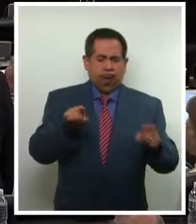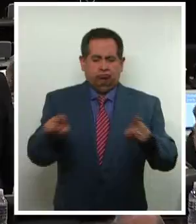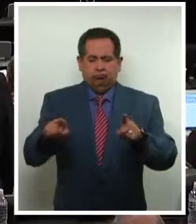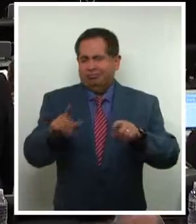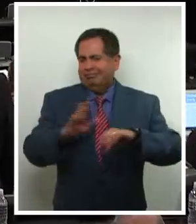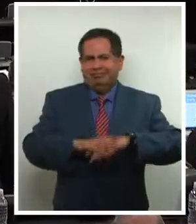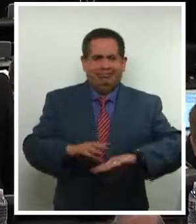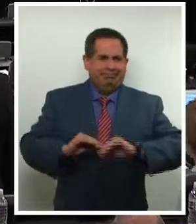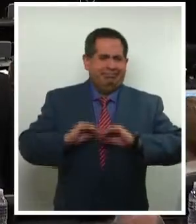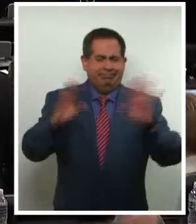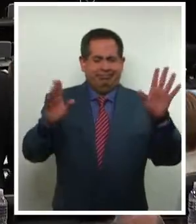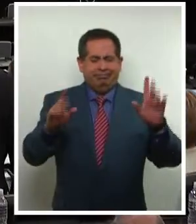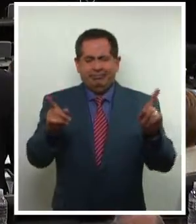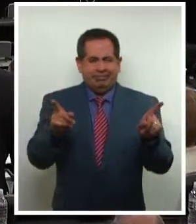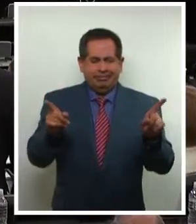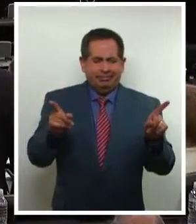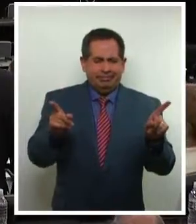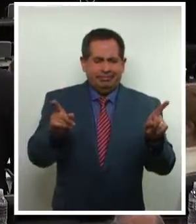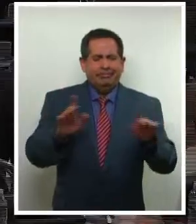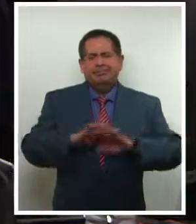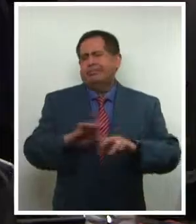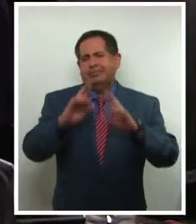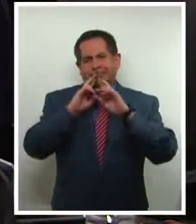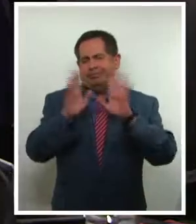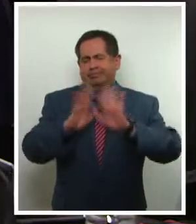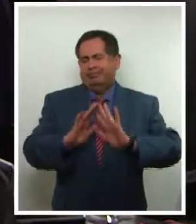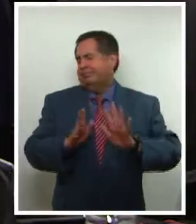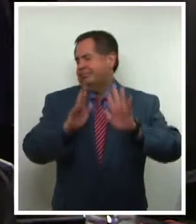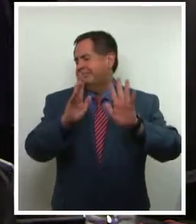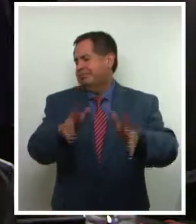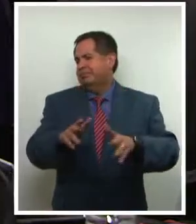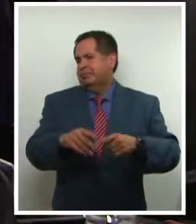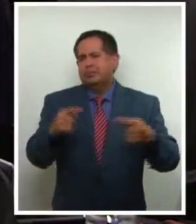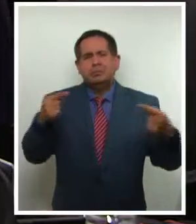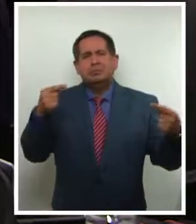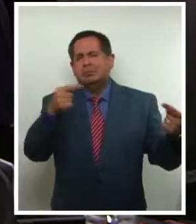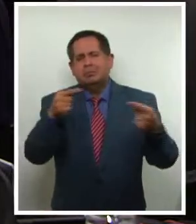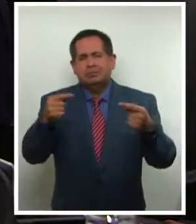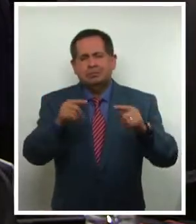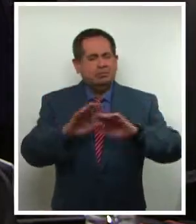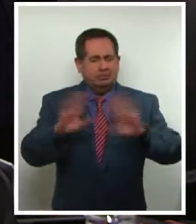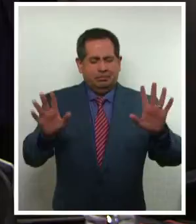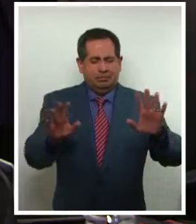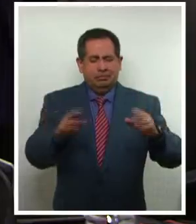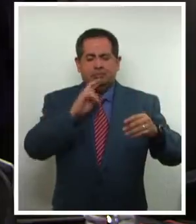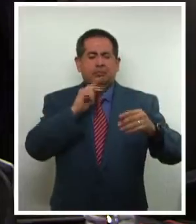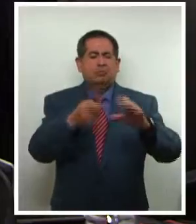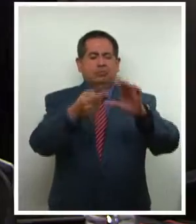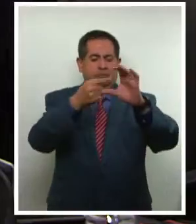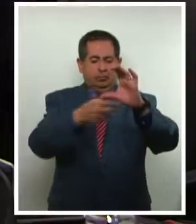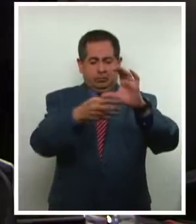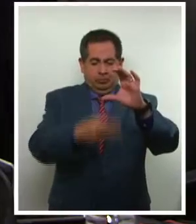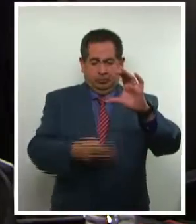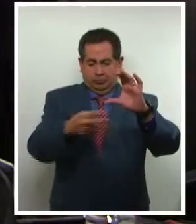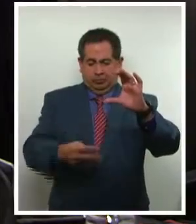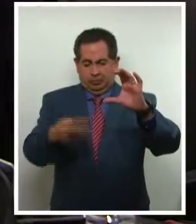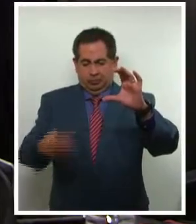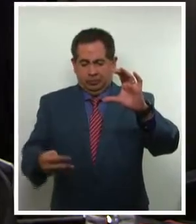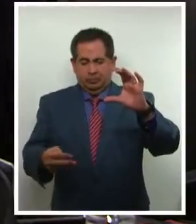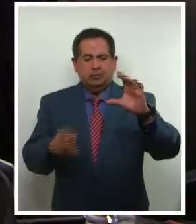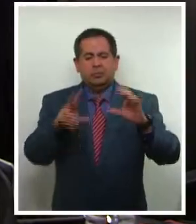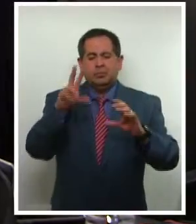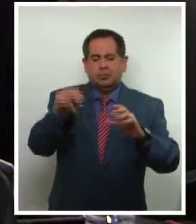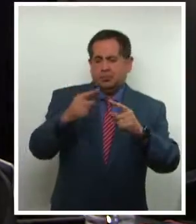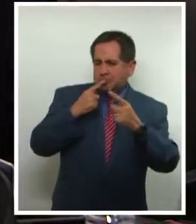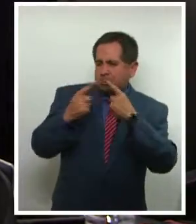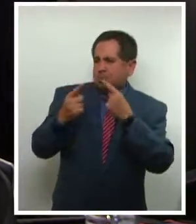claro que prefirieron dejar que sus debates y sus textos hablaran, y no que justamente el